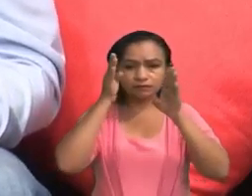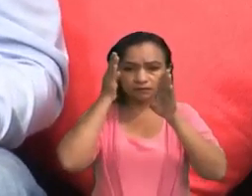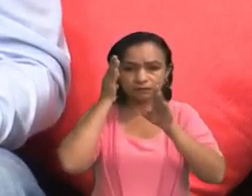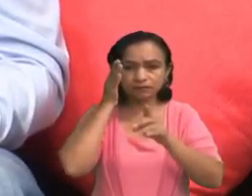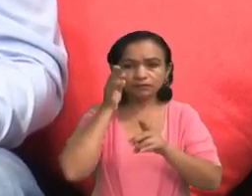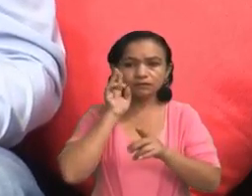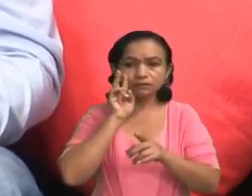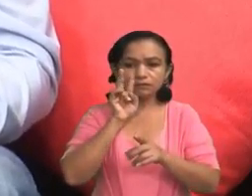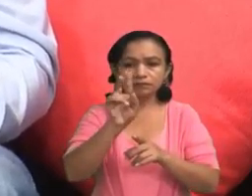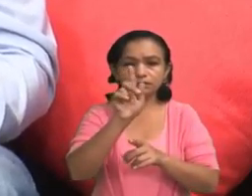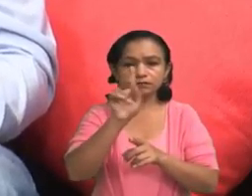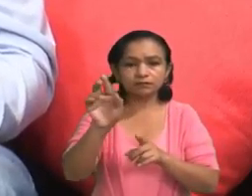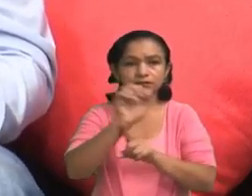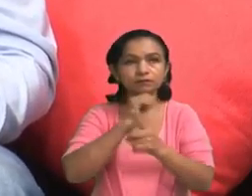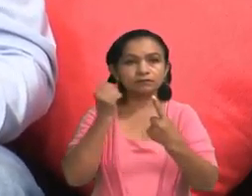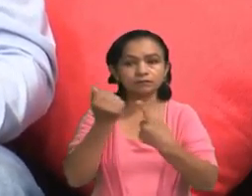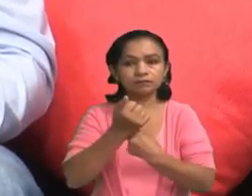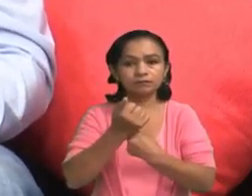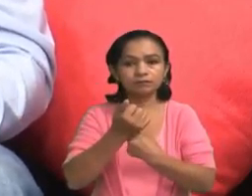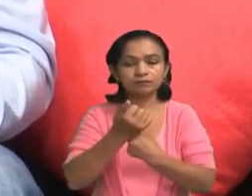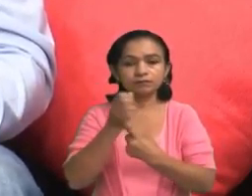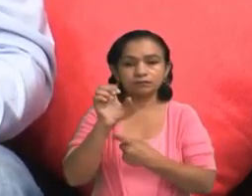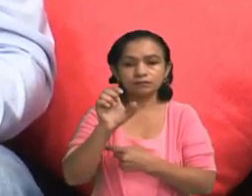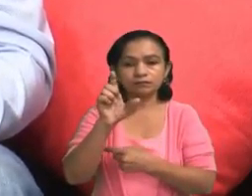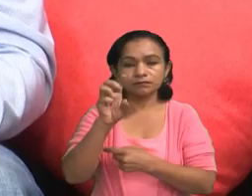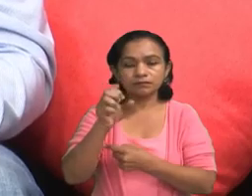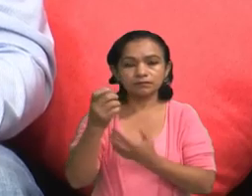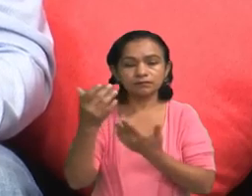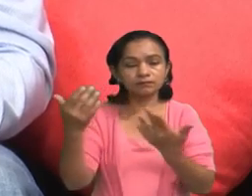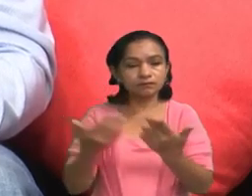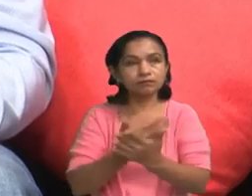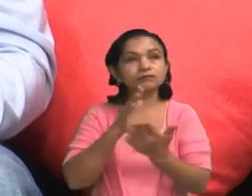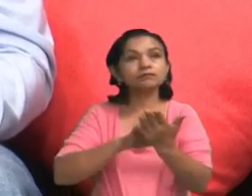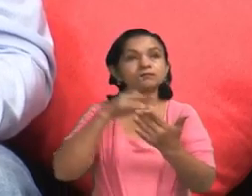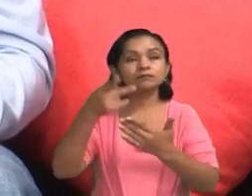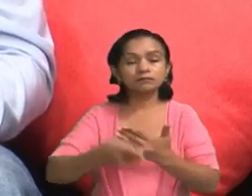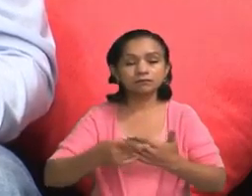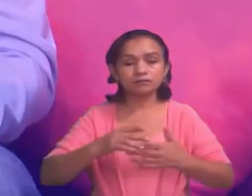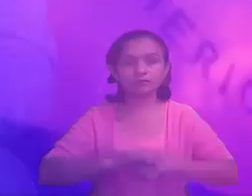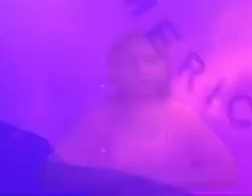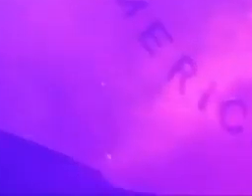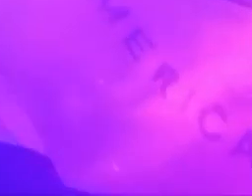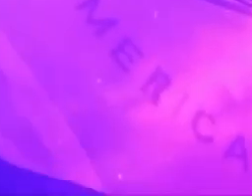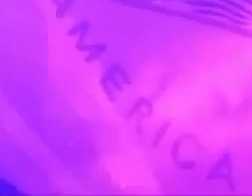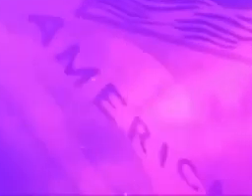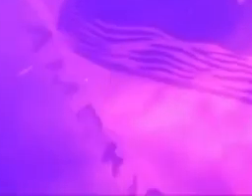parlamentario. El canal de la Asamblea Nacional. Estuvo con ustedes Elmer Marcia y les esperamos en una nueva edición